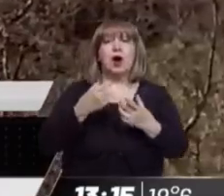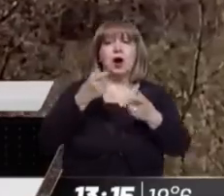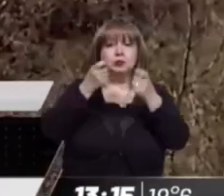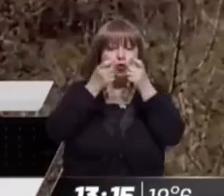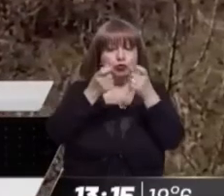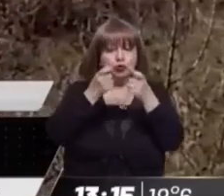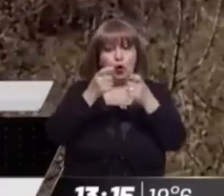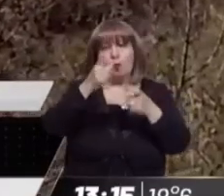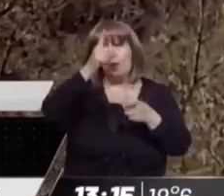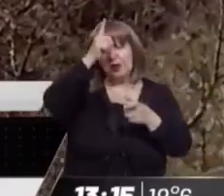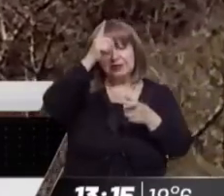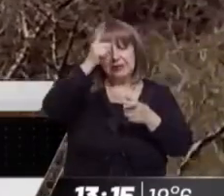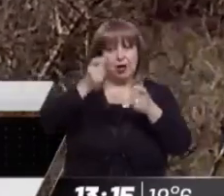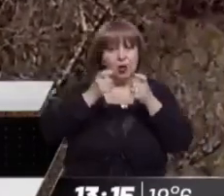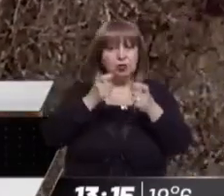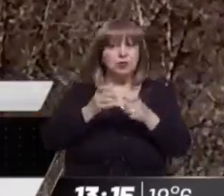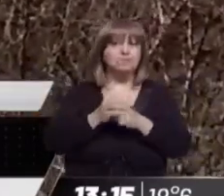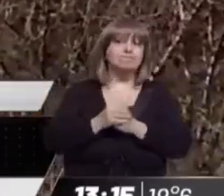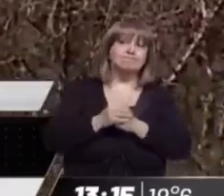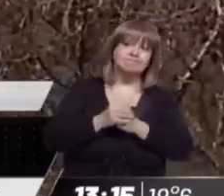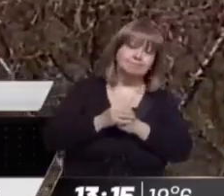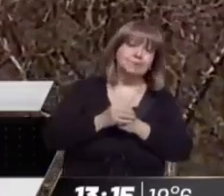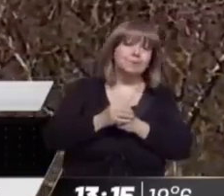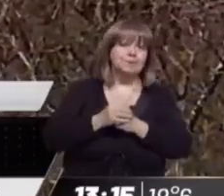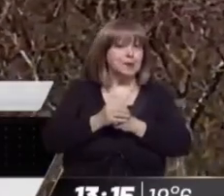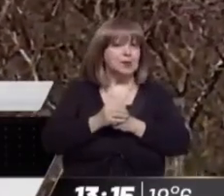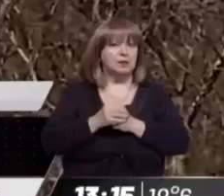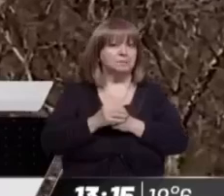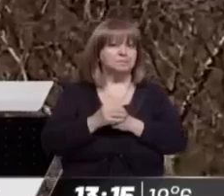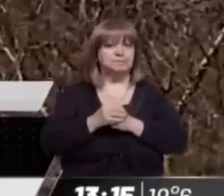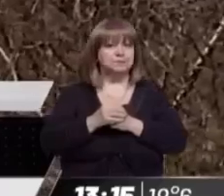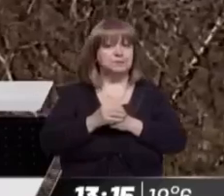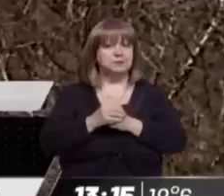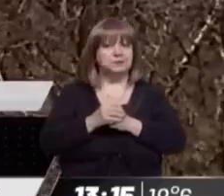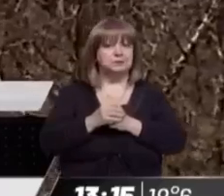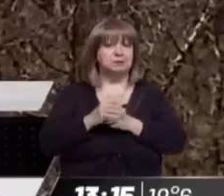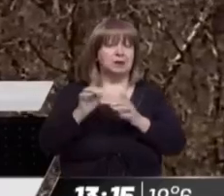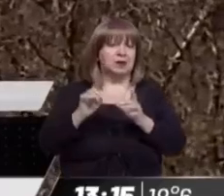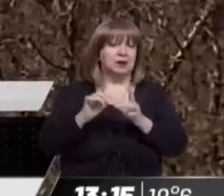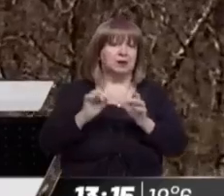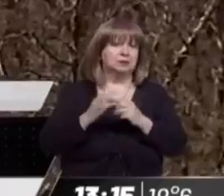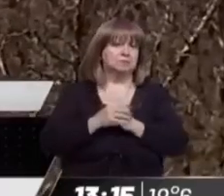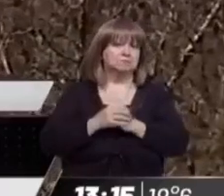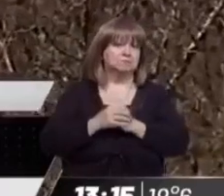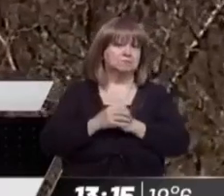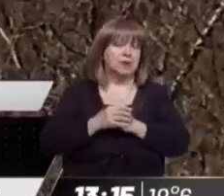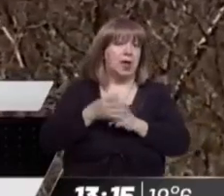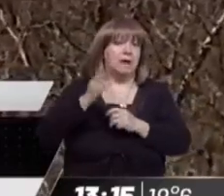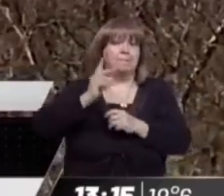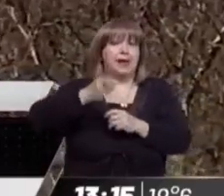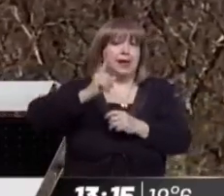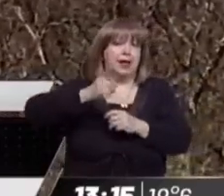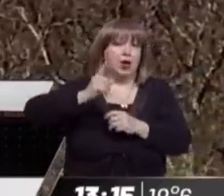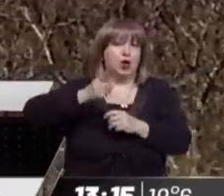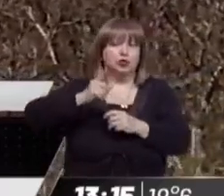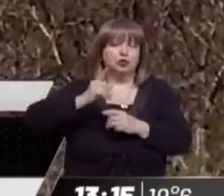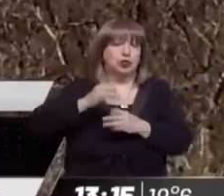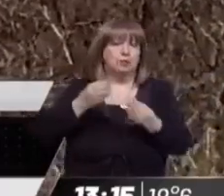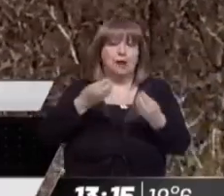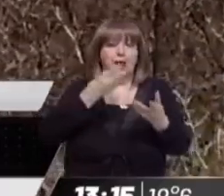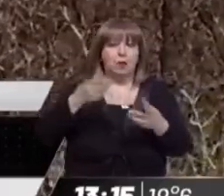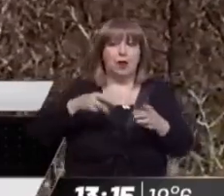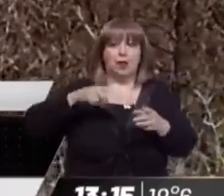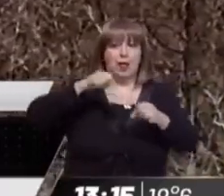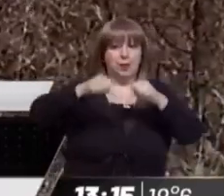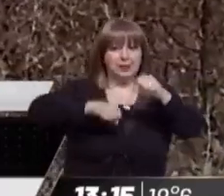quedan un par de horas nada más Pero los animales se van no están ahí esperando a que les vayan a decir algo peligroso para cualquiera Ya sea a